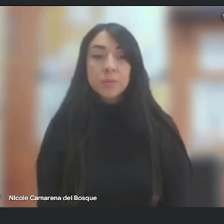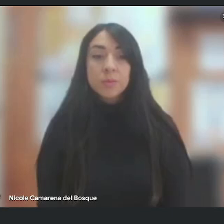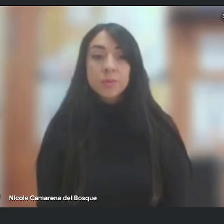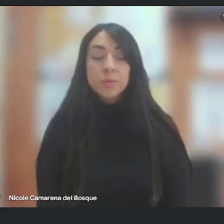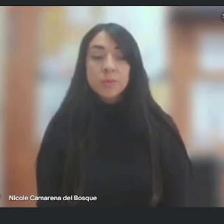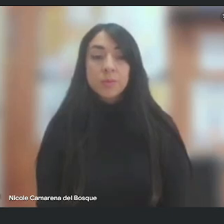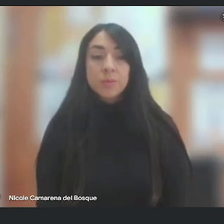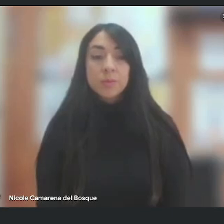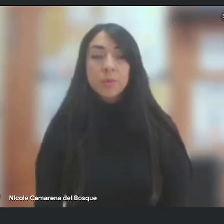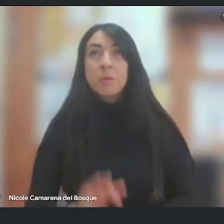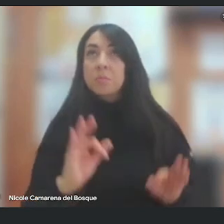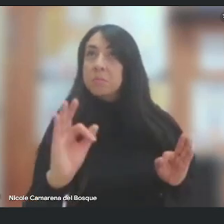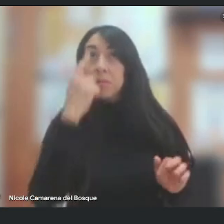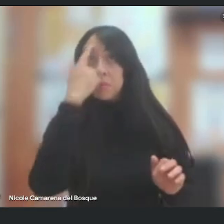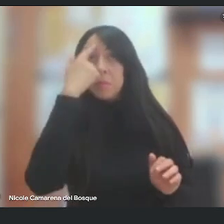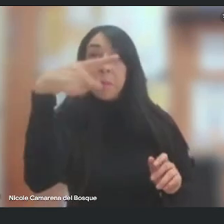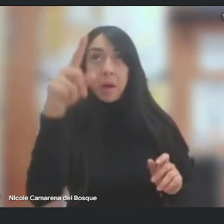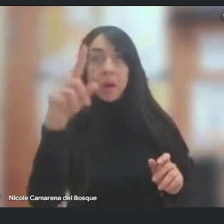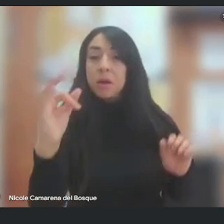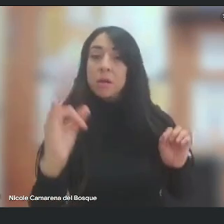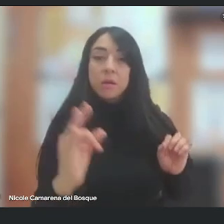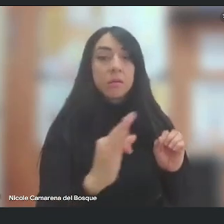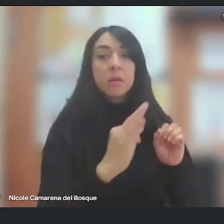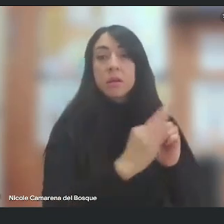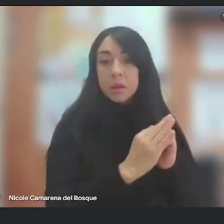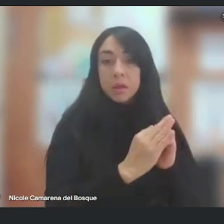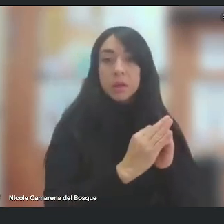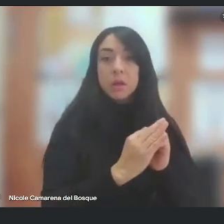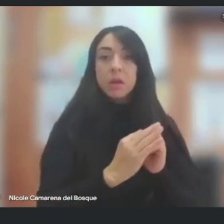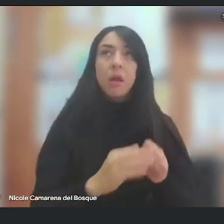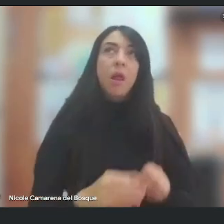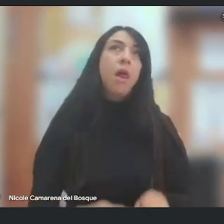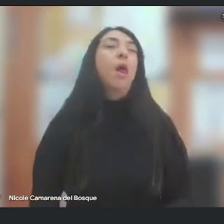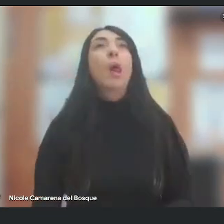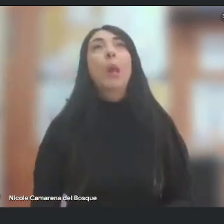erradicar o disminuir esa vulnerabilidad.